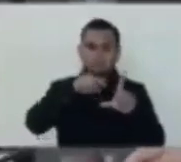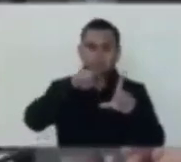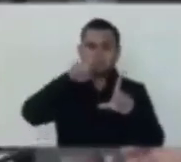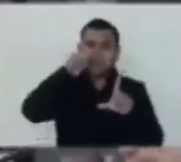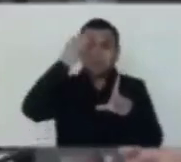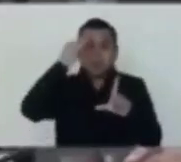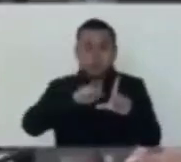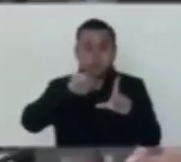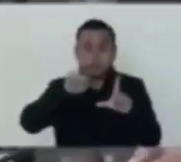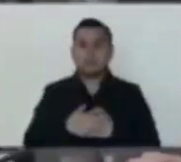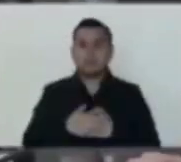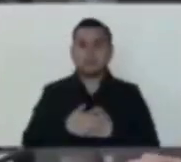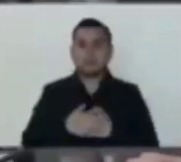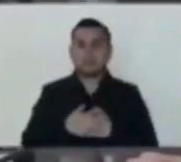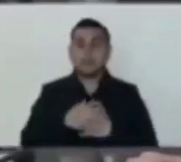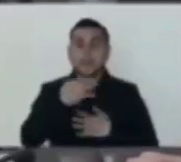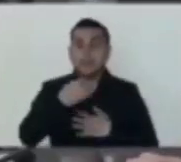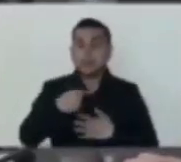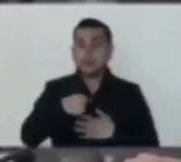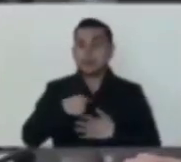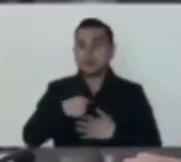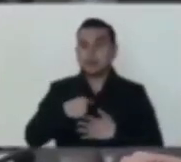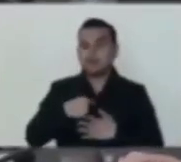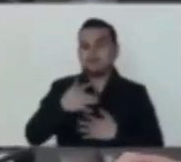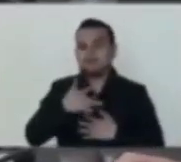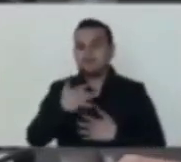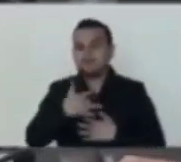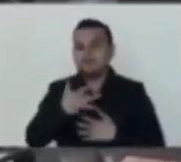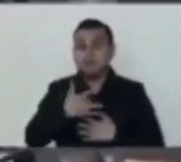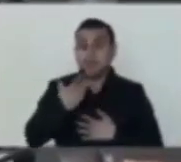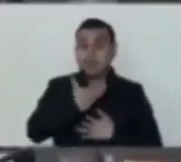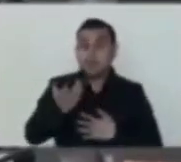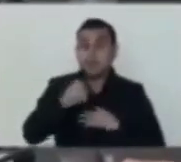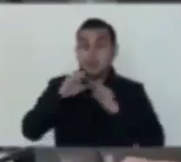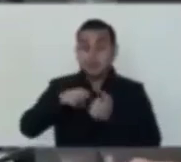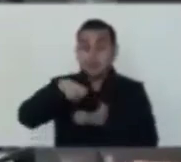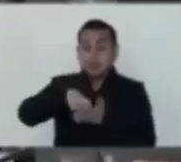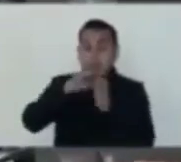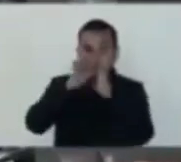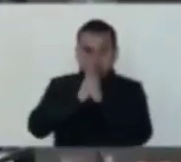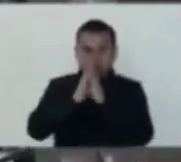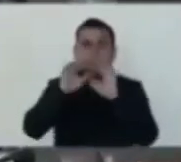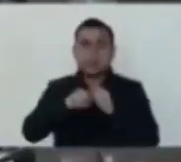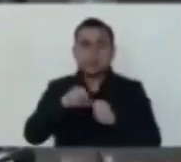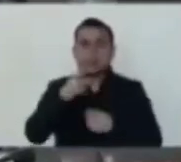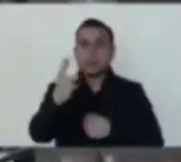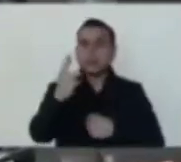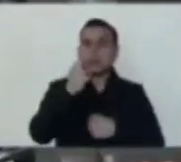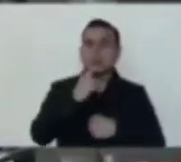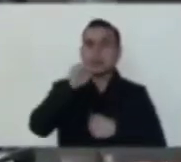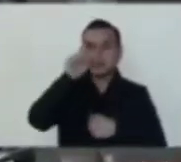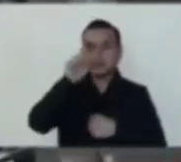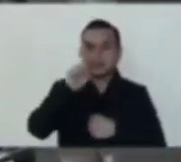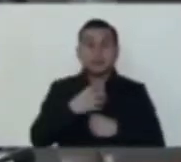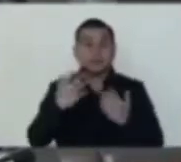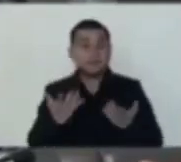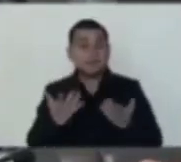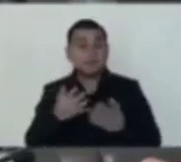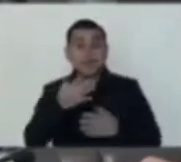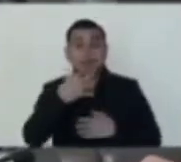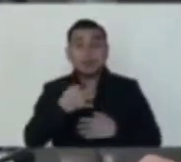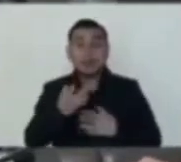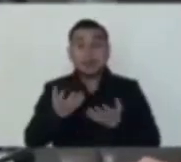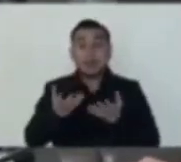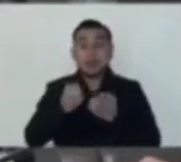tendencia va a seguir subiendo o va a empezar a bajar en algún momento, pero yo siento que si todos le pedimos a Dios, vamos a tener una respuesta. Así que